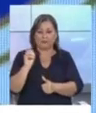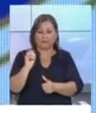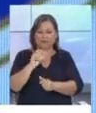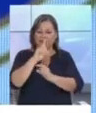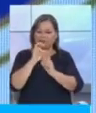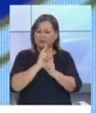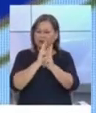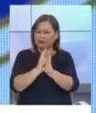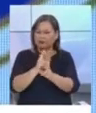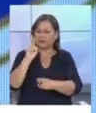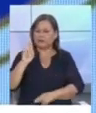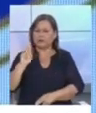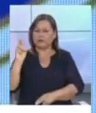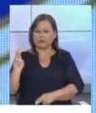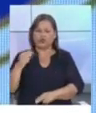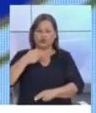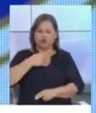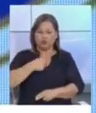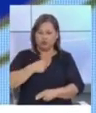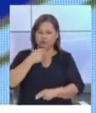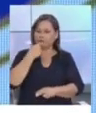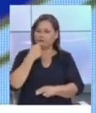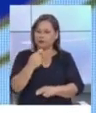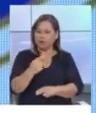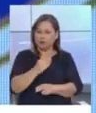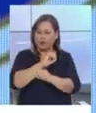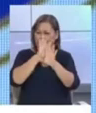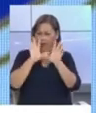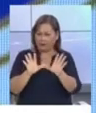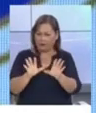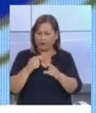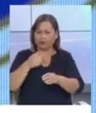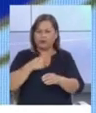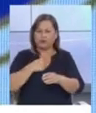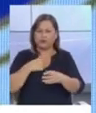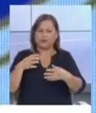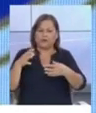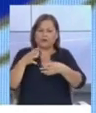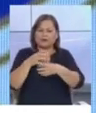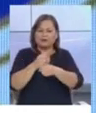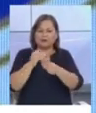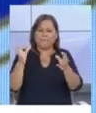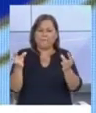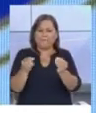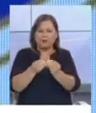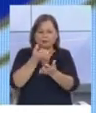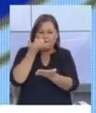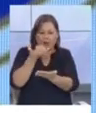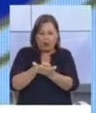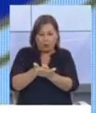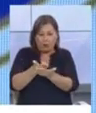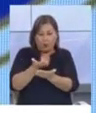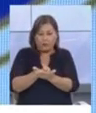he sido enfático en que un eje central de mi plan de acción es la reactivación de la economía por